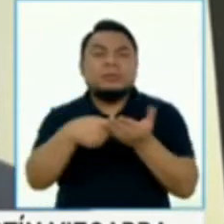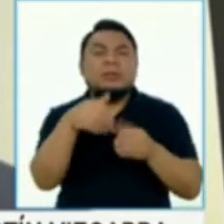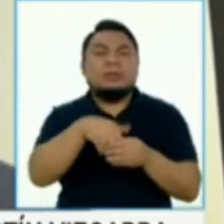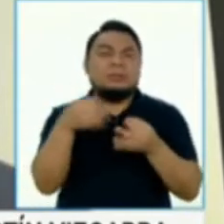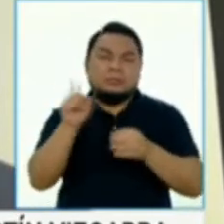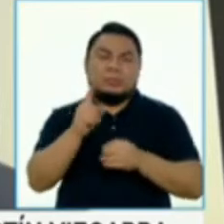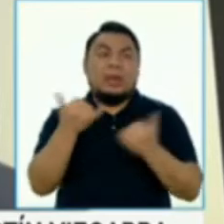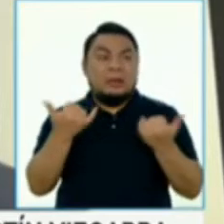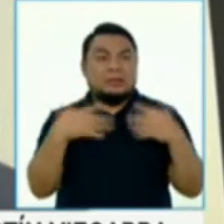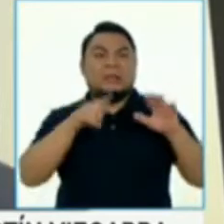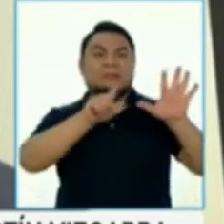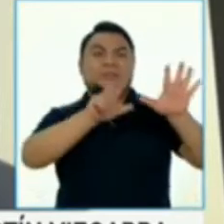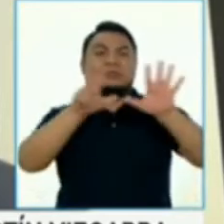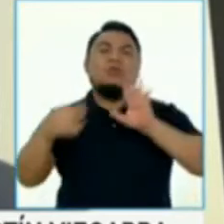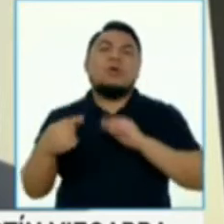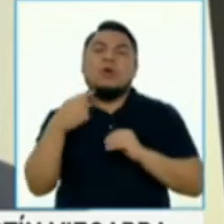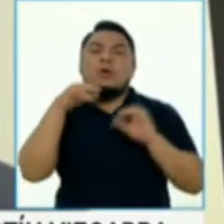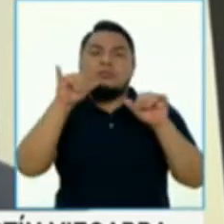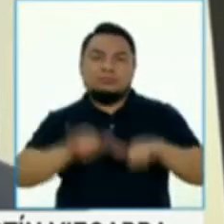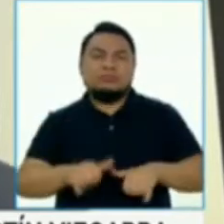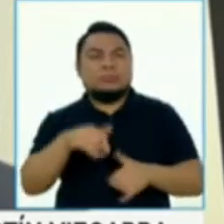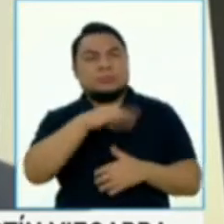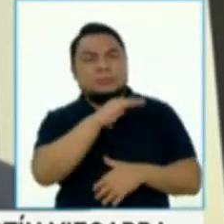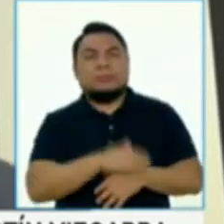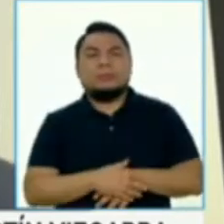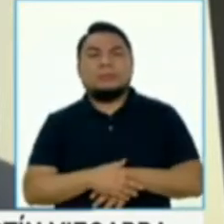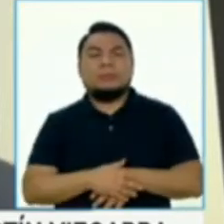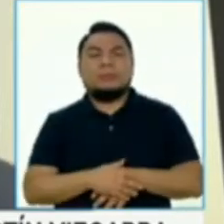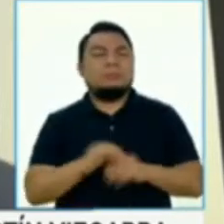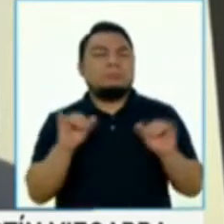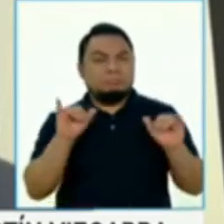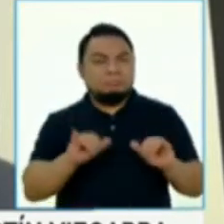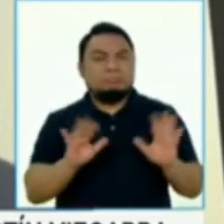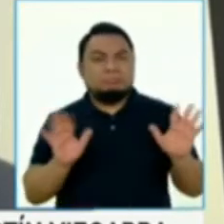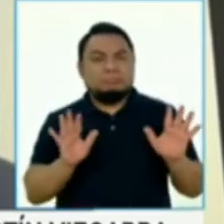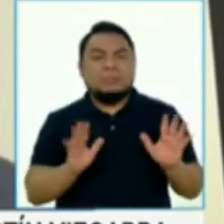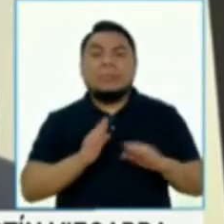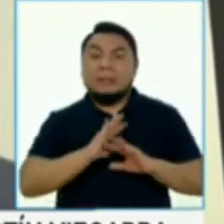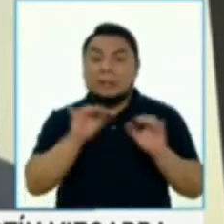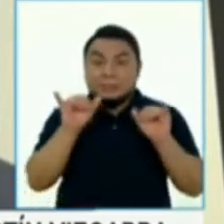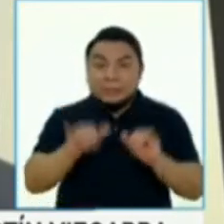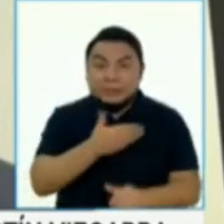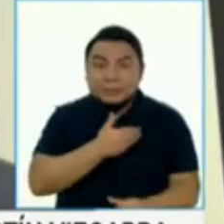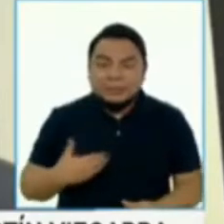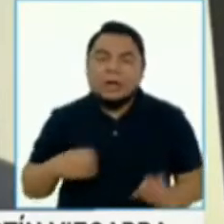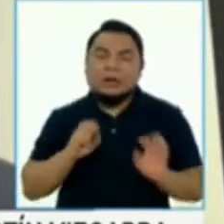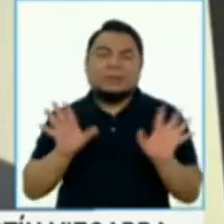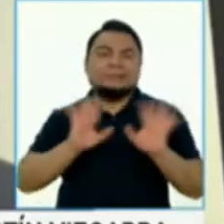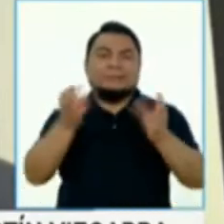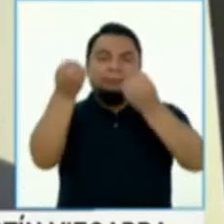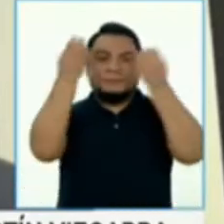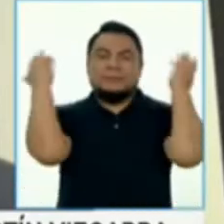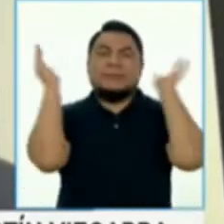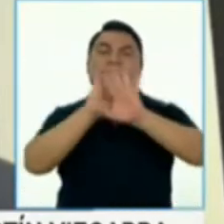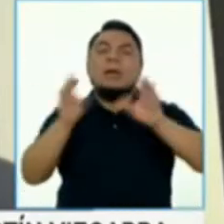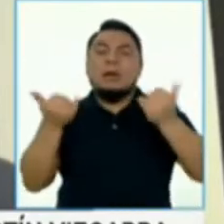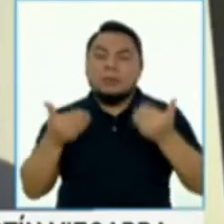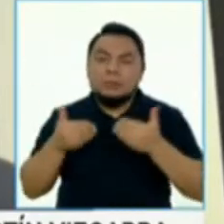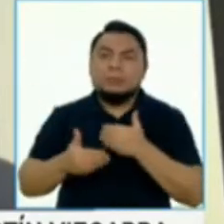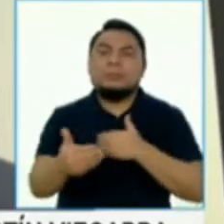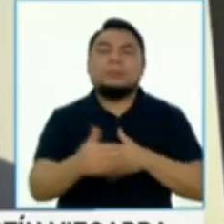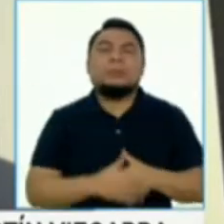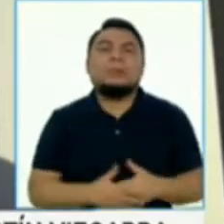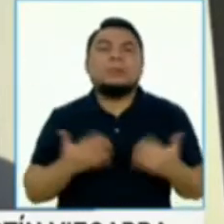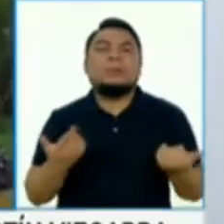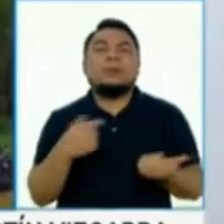70 y otros votos en contra esto ha sido rechazado y hay que voltear la página y hay que mirar hacia delante